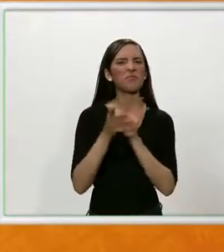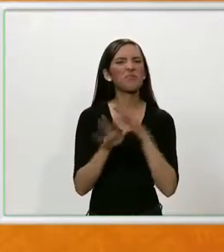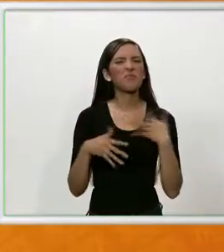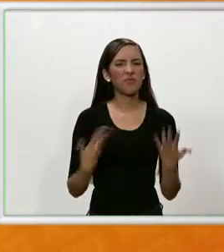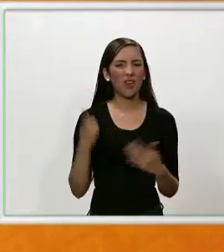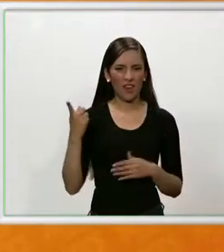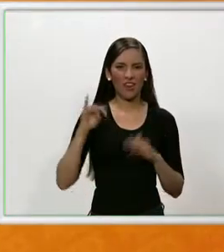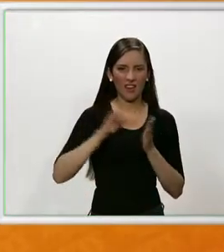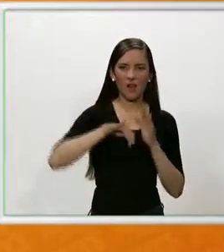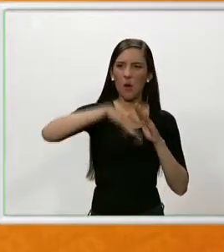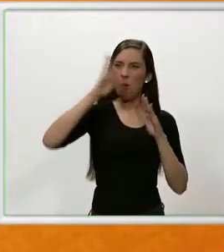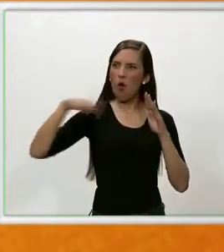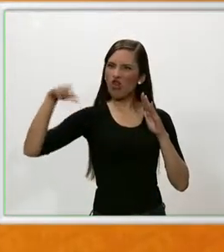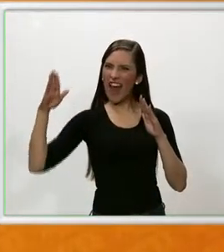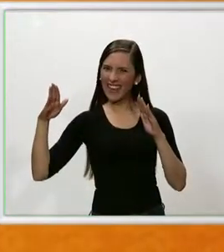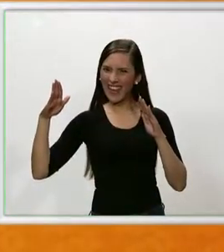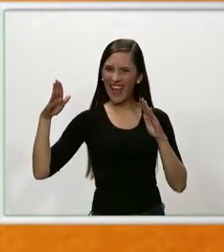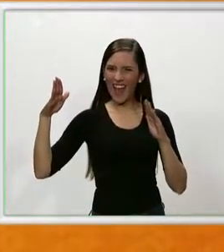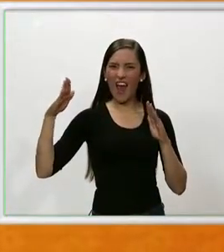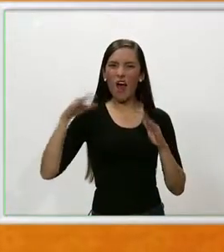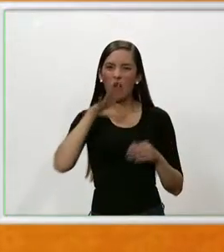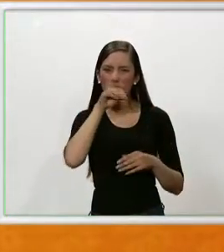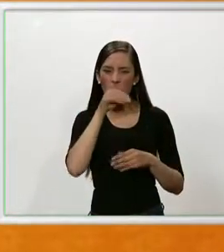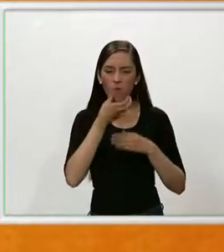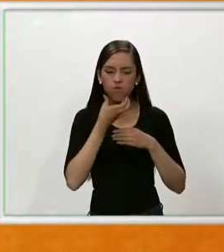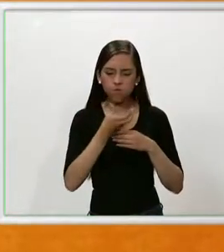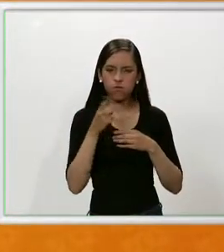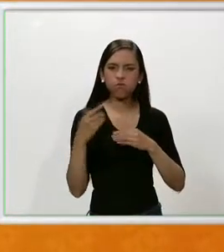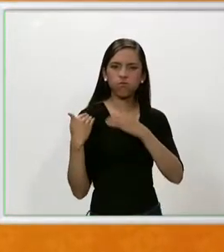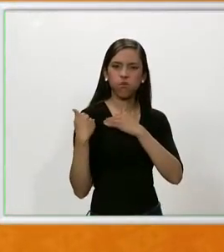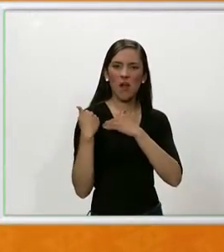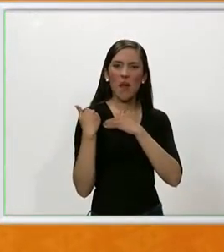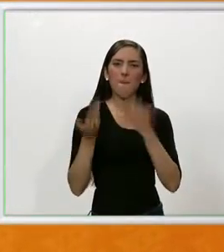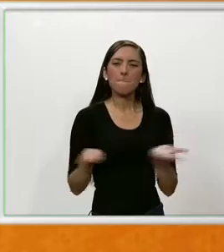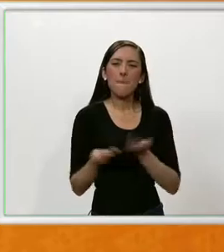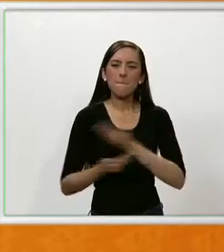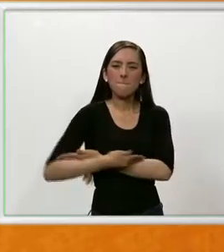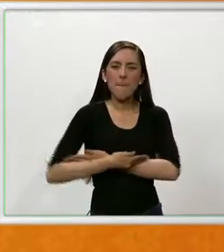Cigüeñas, una próxima y divertida película de animación.